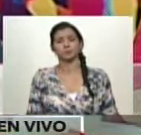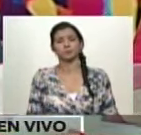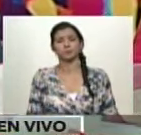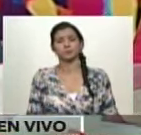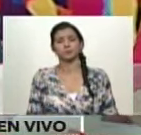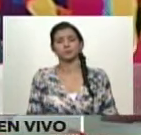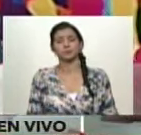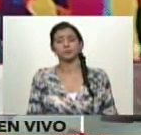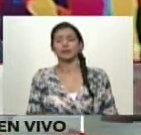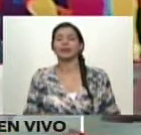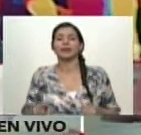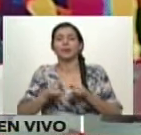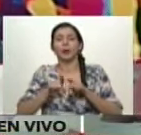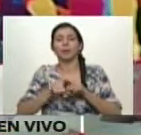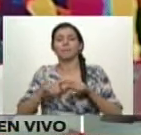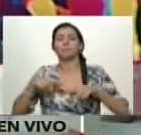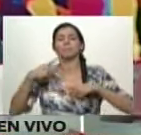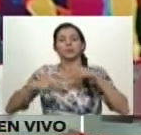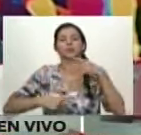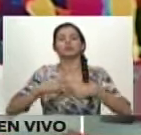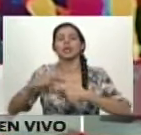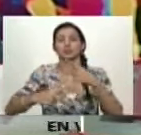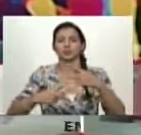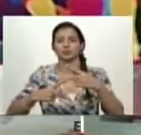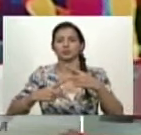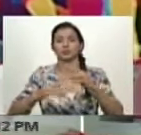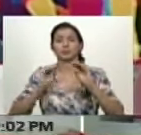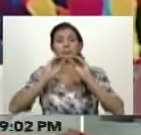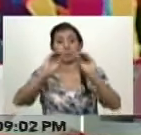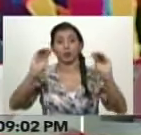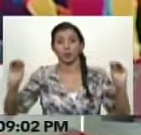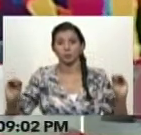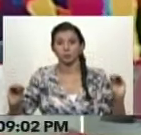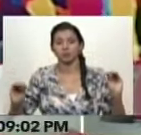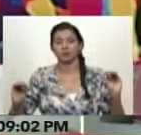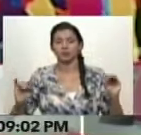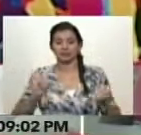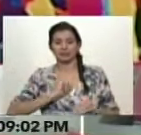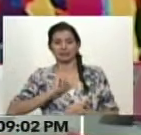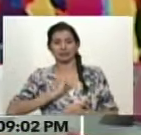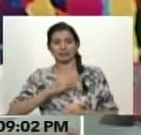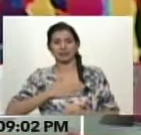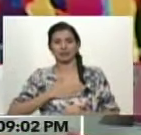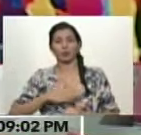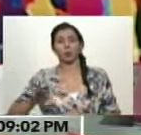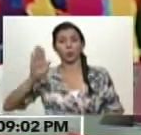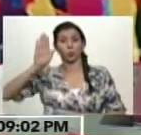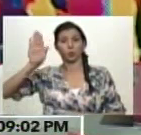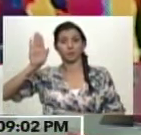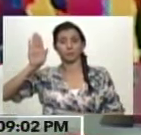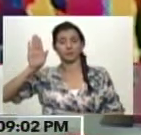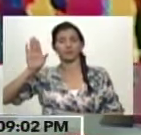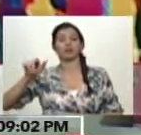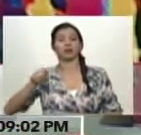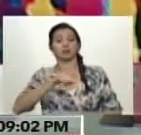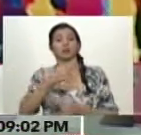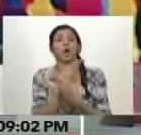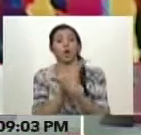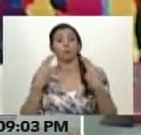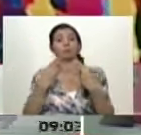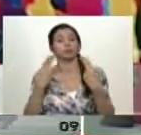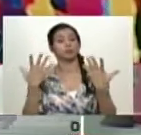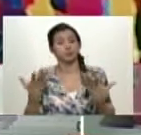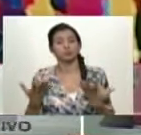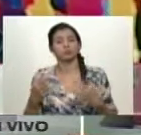Se trata de un proceso para convocar, darle identidad, juramentar, comprometer